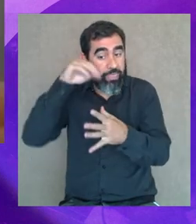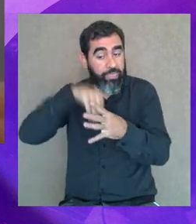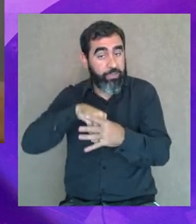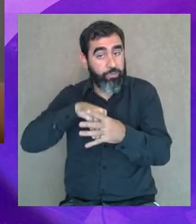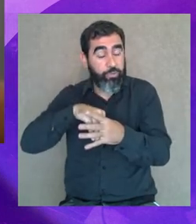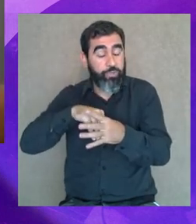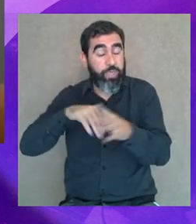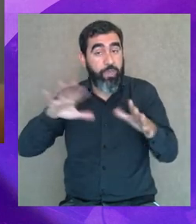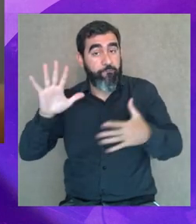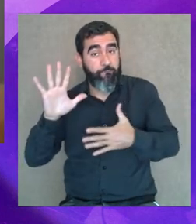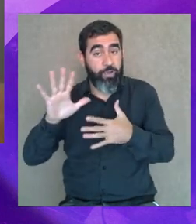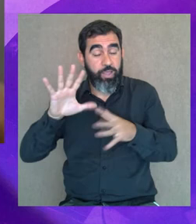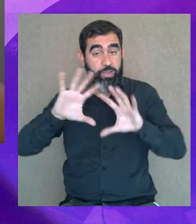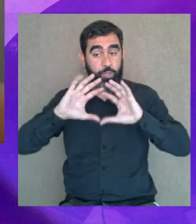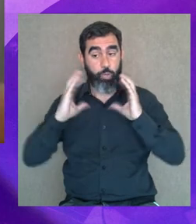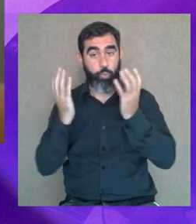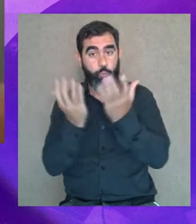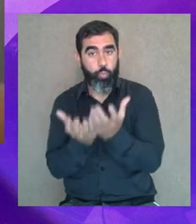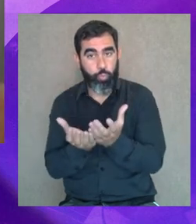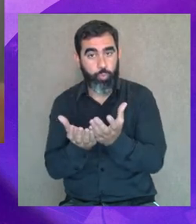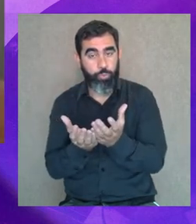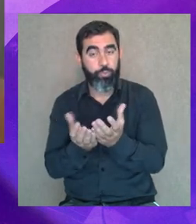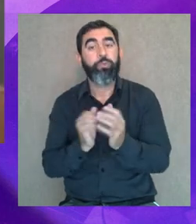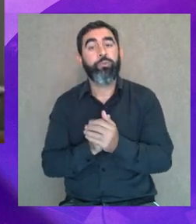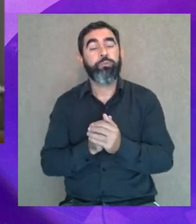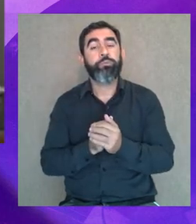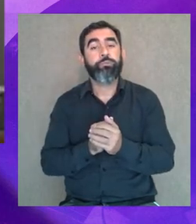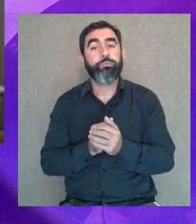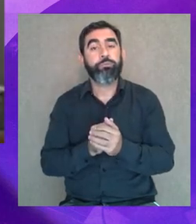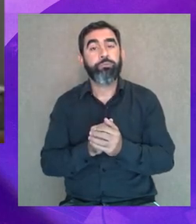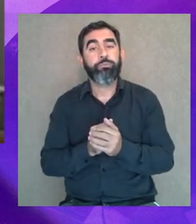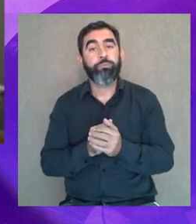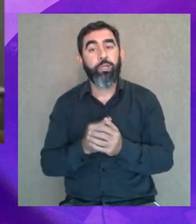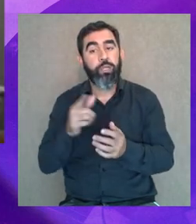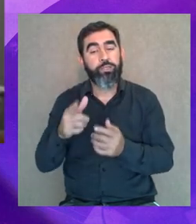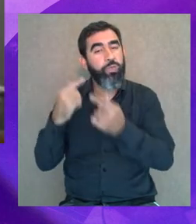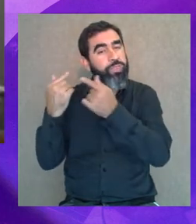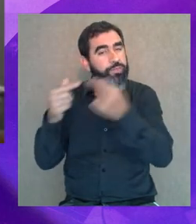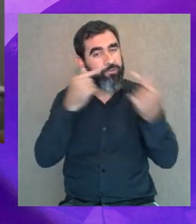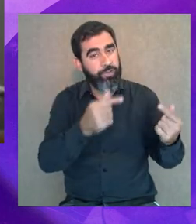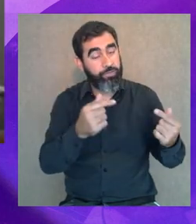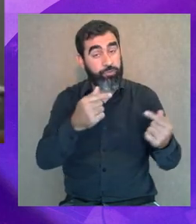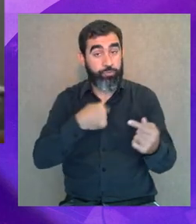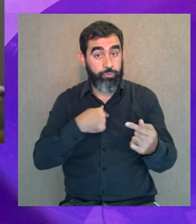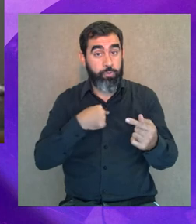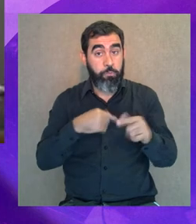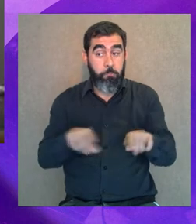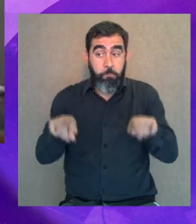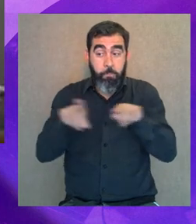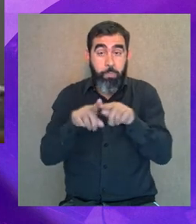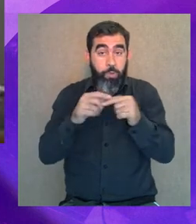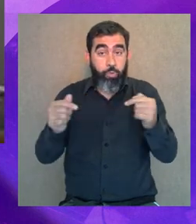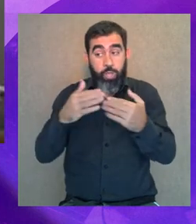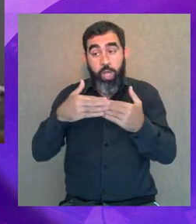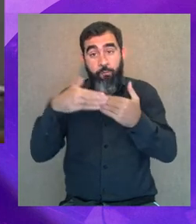del mundo de la danza y del ballet porque capaz de en otras danzas no este era un poco diferente yo me encontraba con las mismas